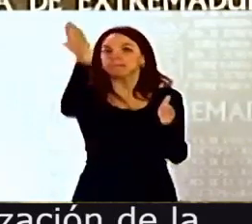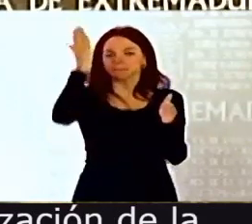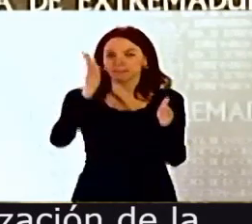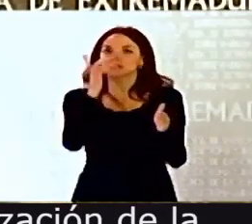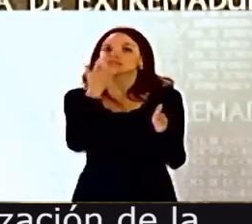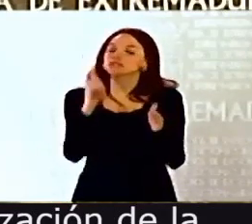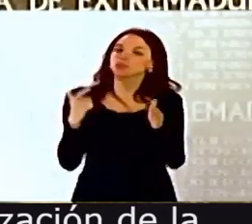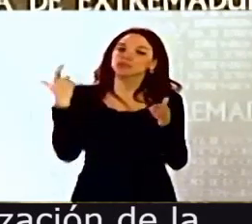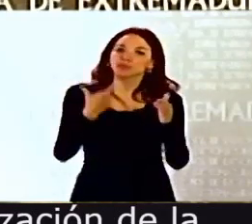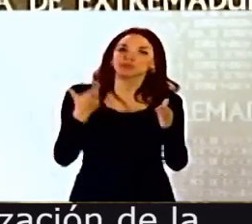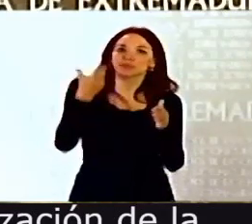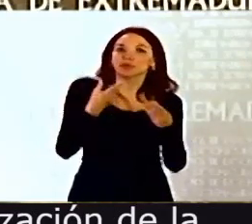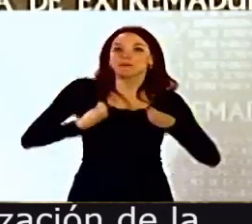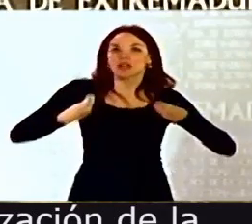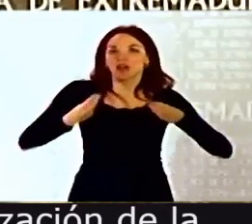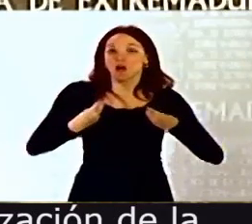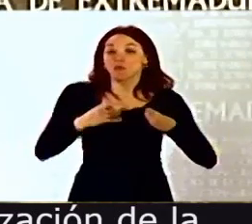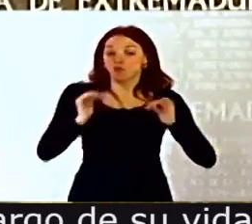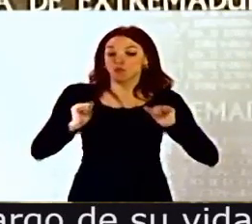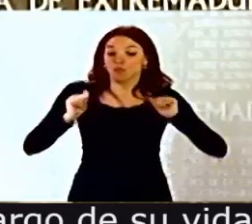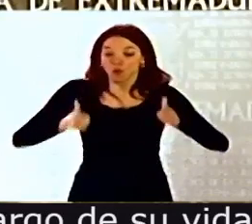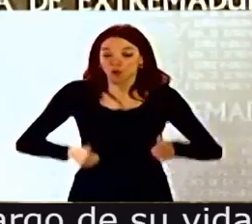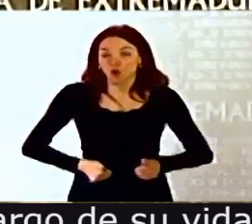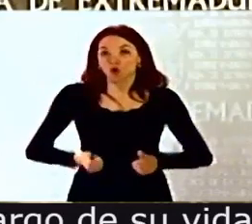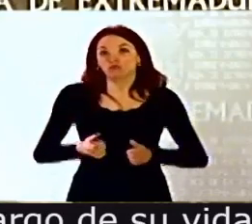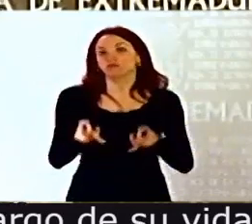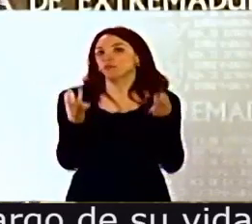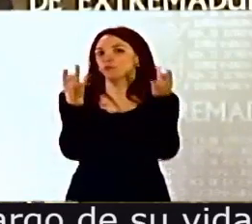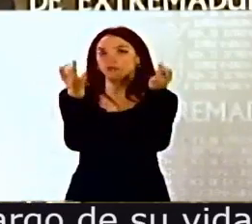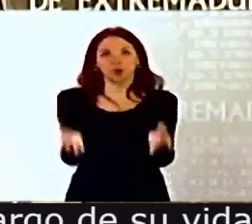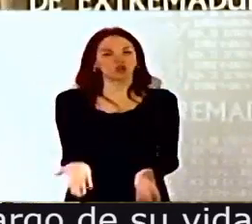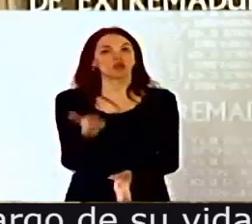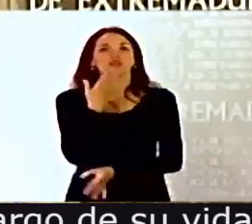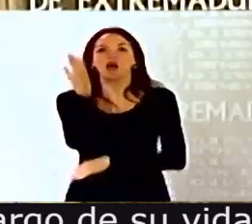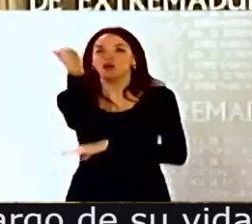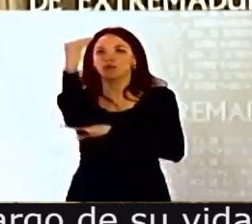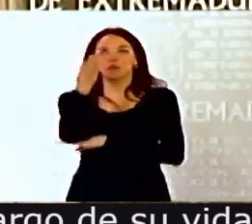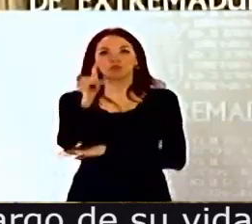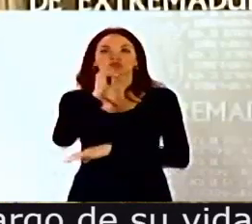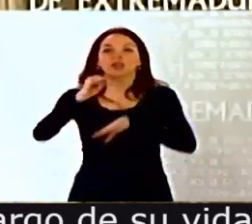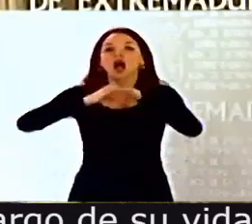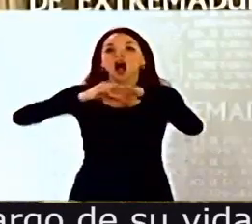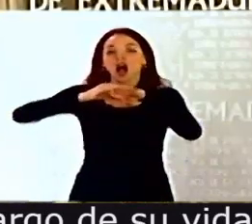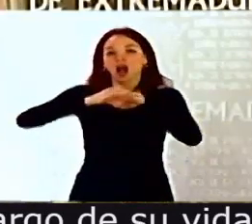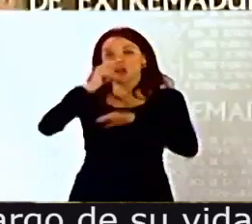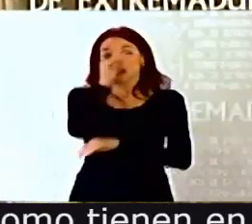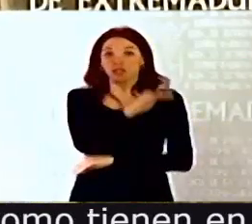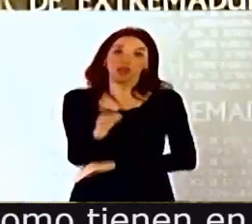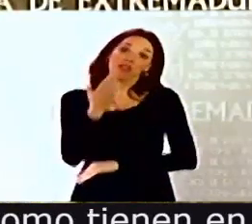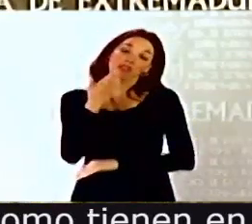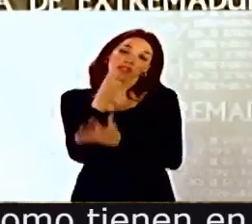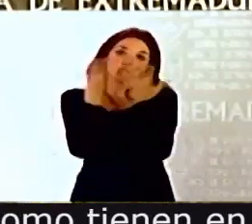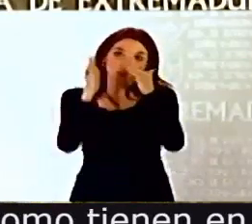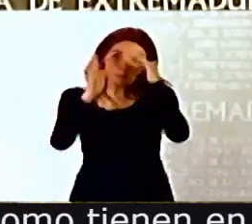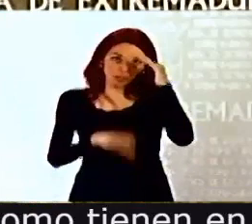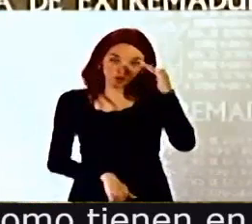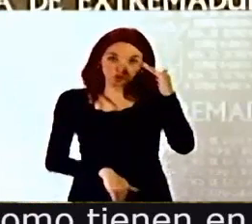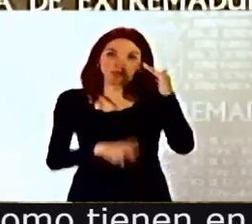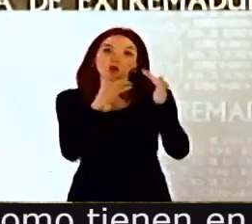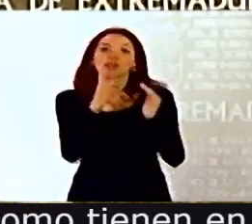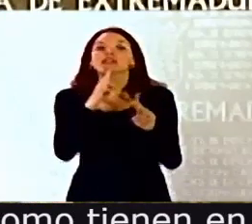lo largo de su vida ese inicio en el consumo de alcohol tan temprano como tienen en este caso nuestros menores de edad, porque decimos